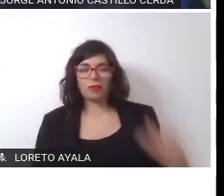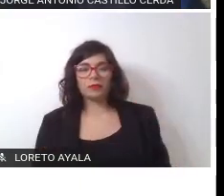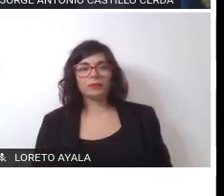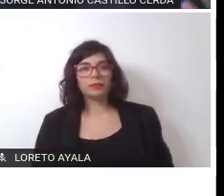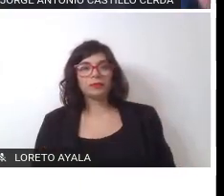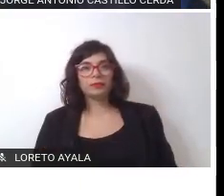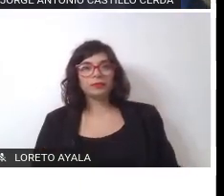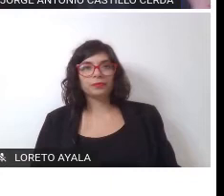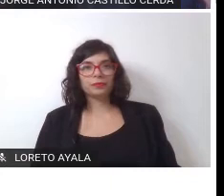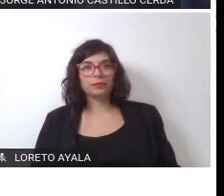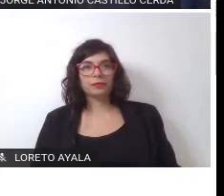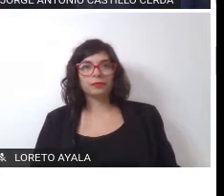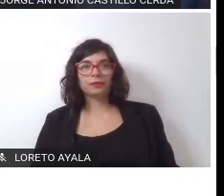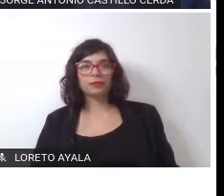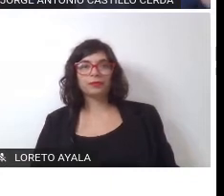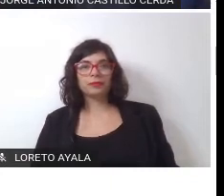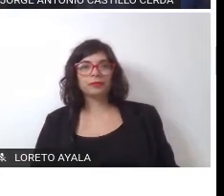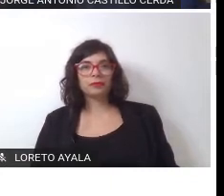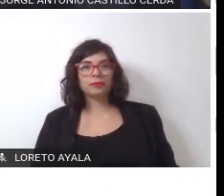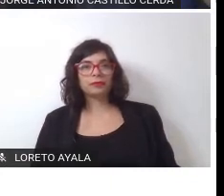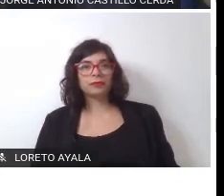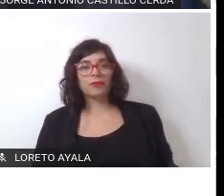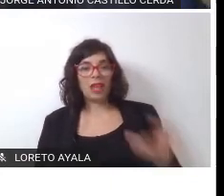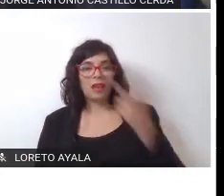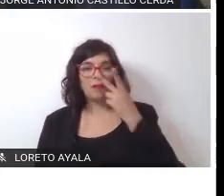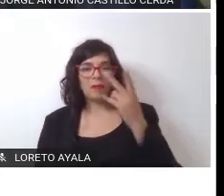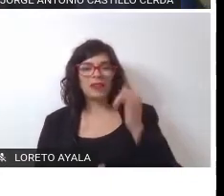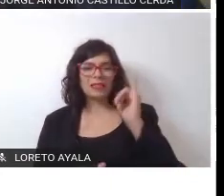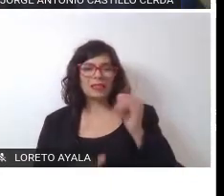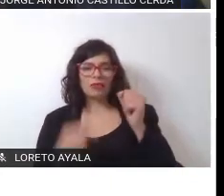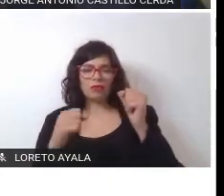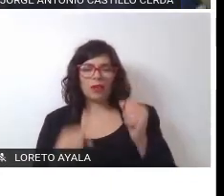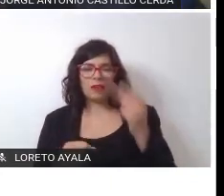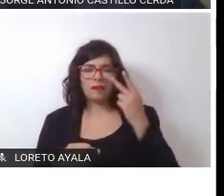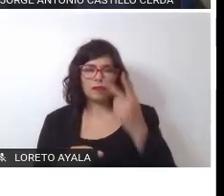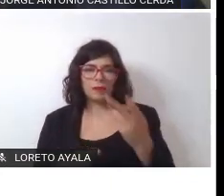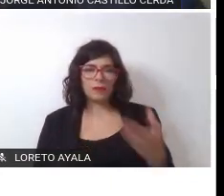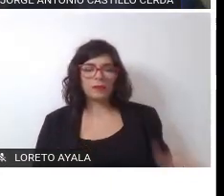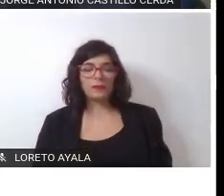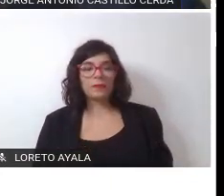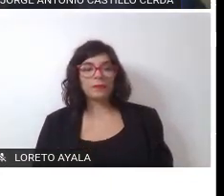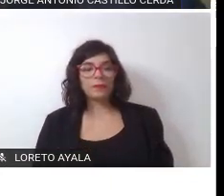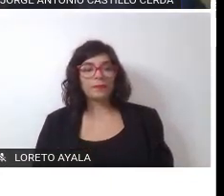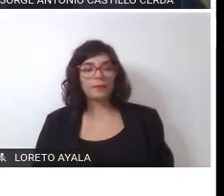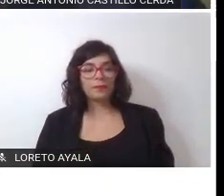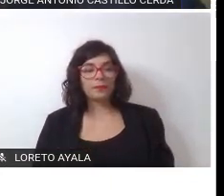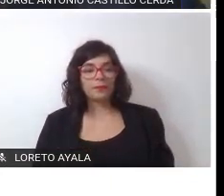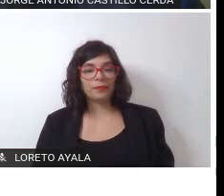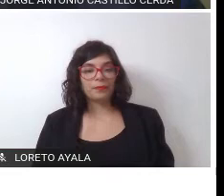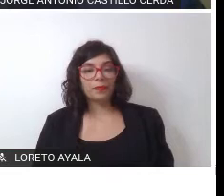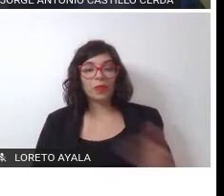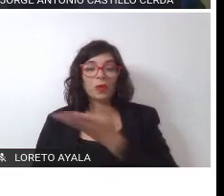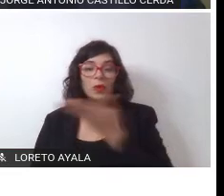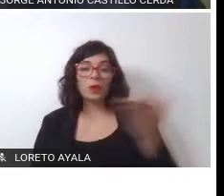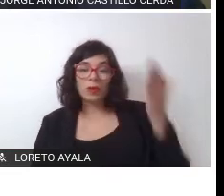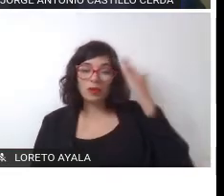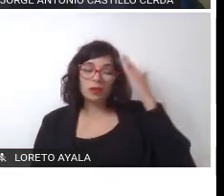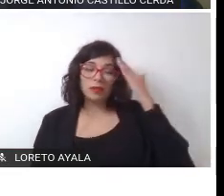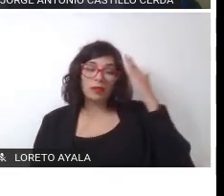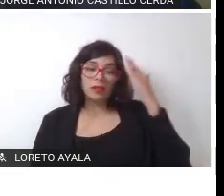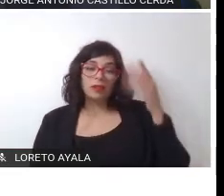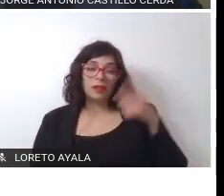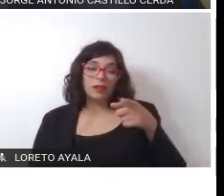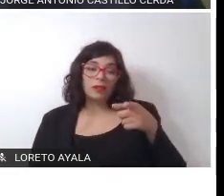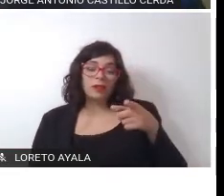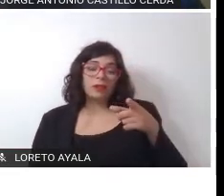ir resaltando este sí se puede, ¿ya? Ustedes saben que la unidad de currículum